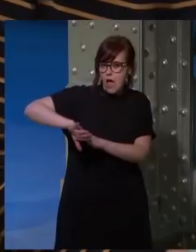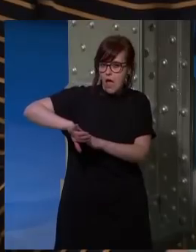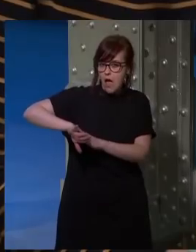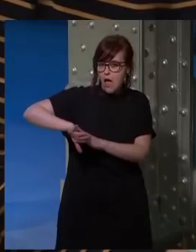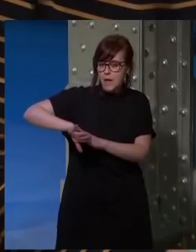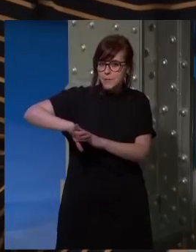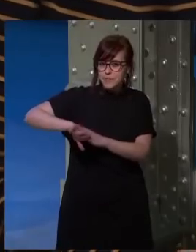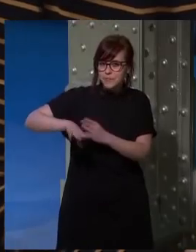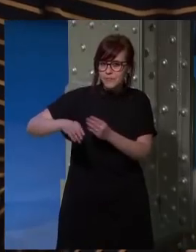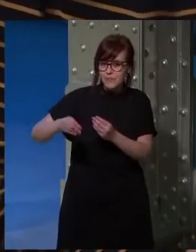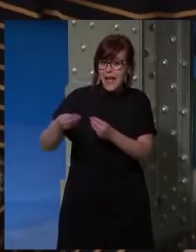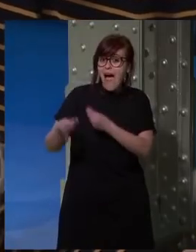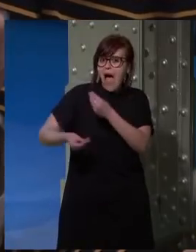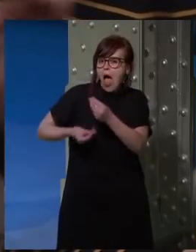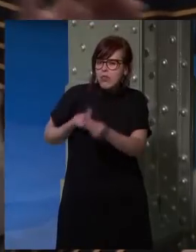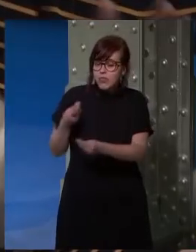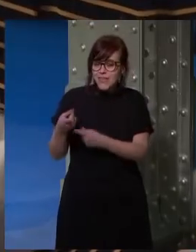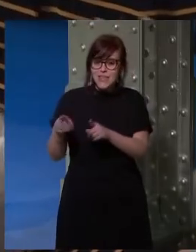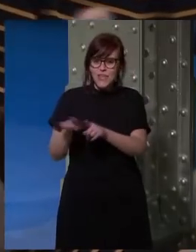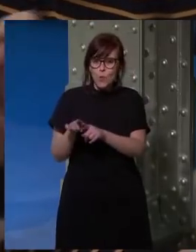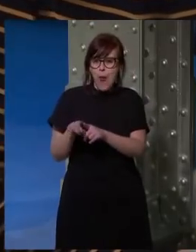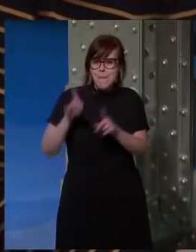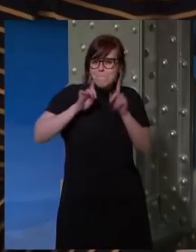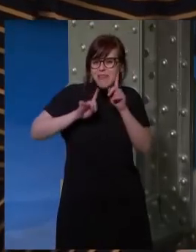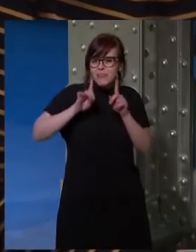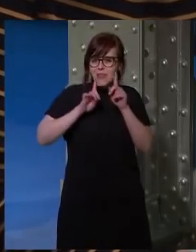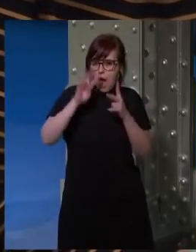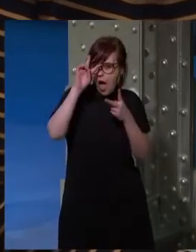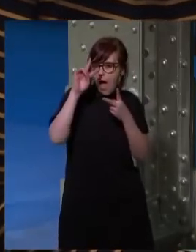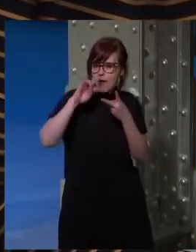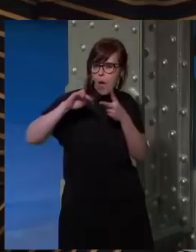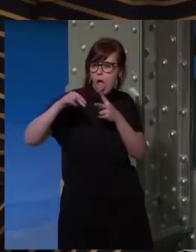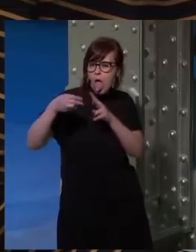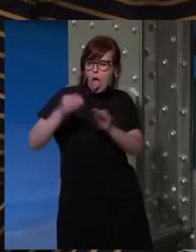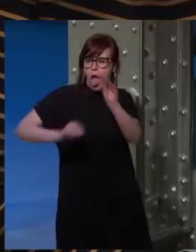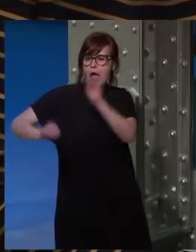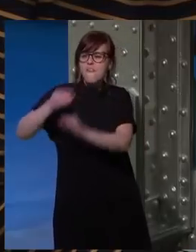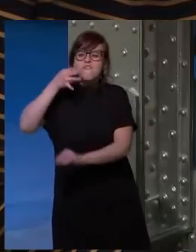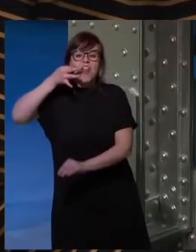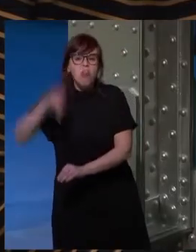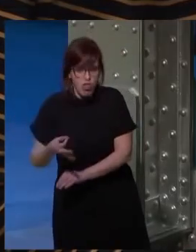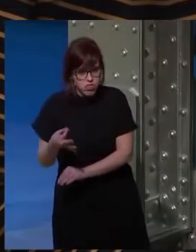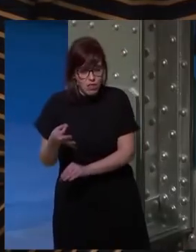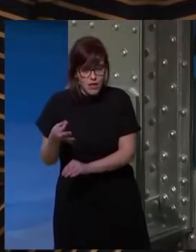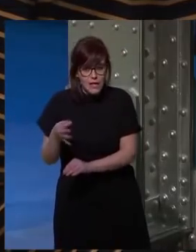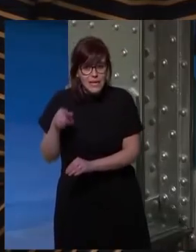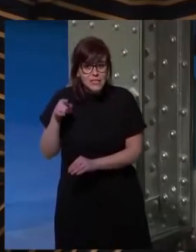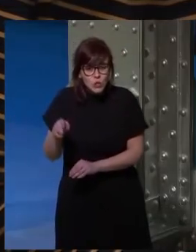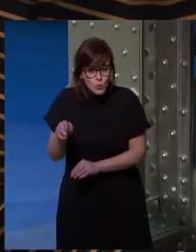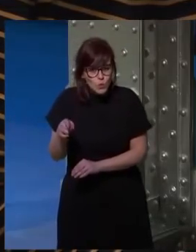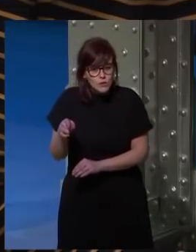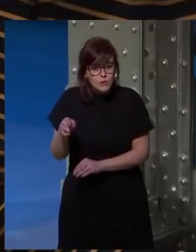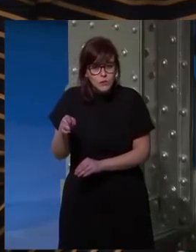que hace de la mentira verdades, ¿no? Lo que estamos viendo es un